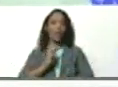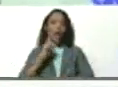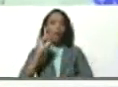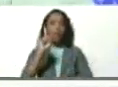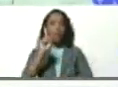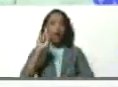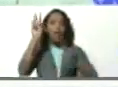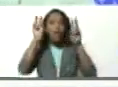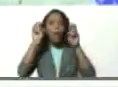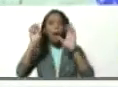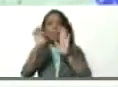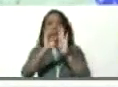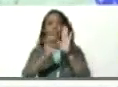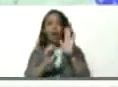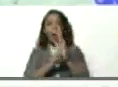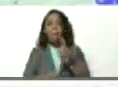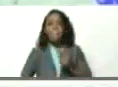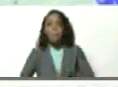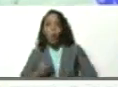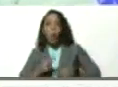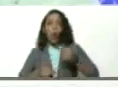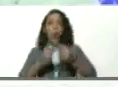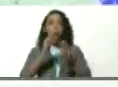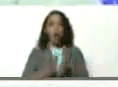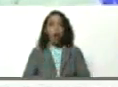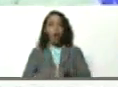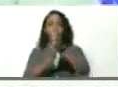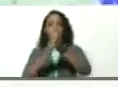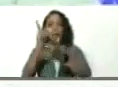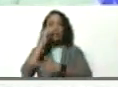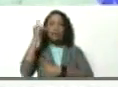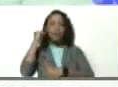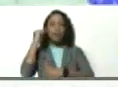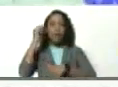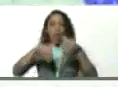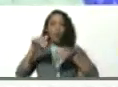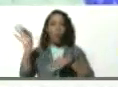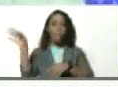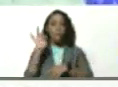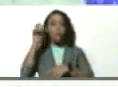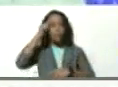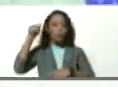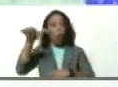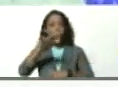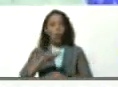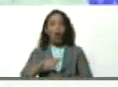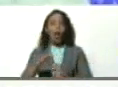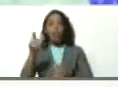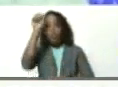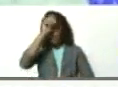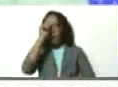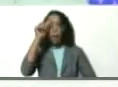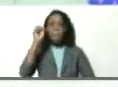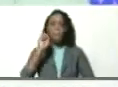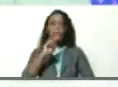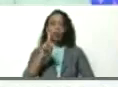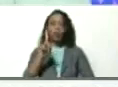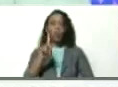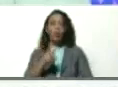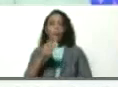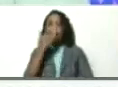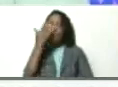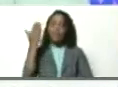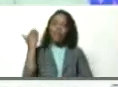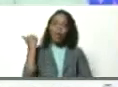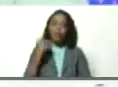una nueva etapa constructiva por los líderes y lideresas electos por el pueblo el domingo 21 pasado